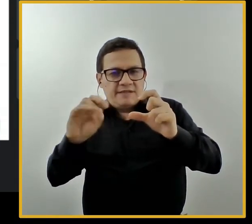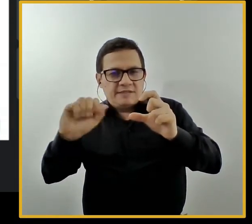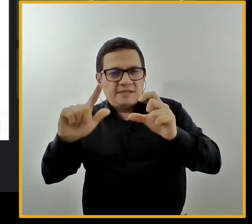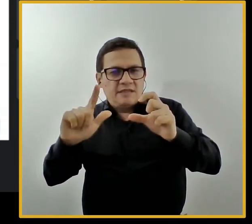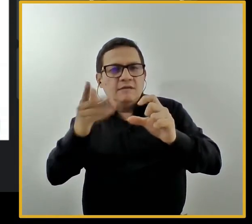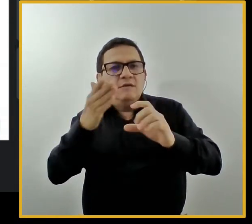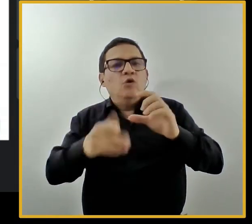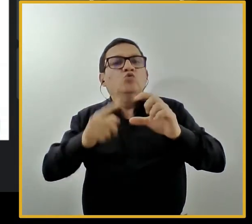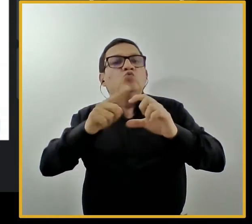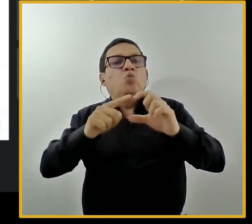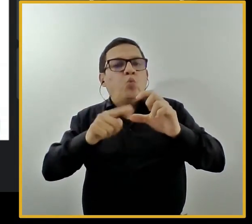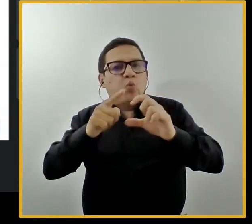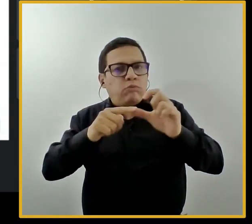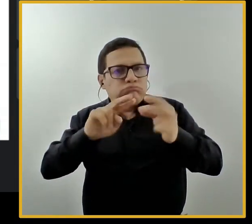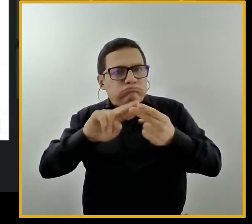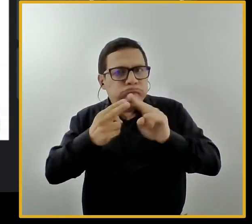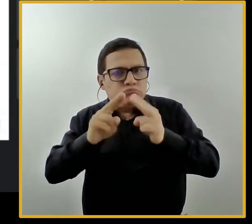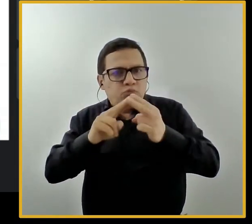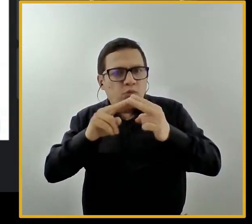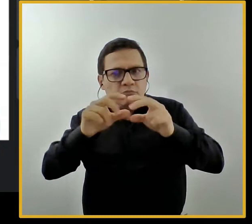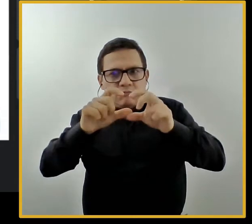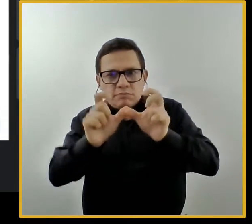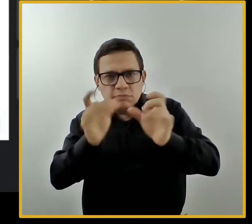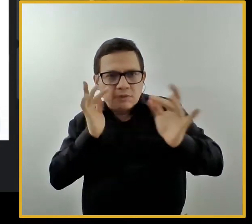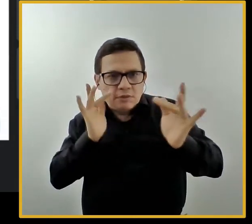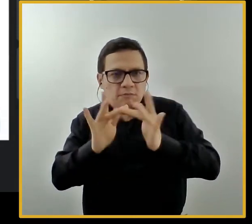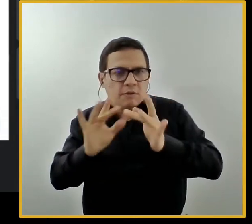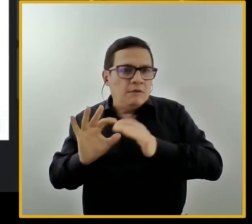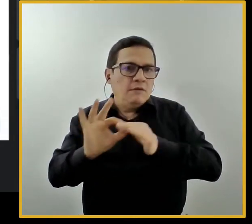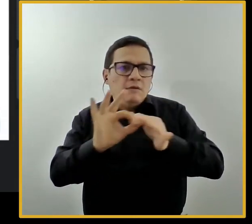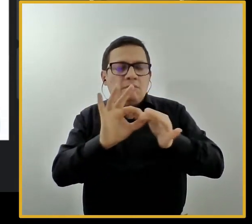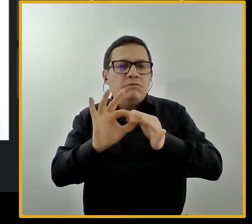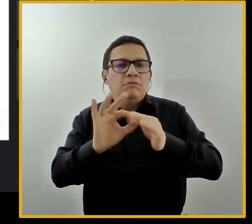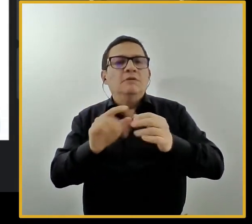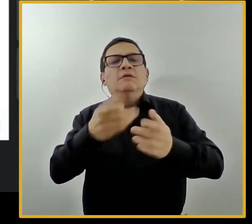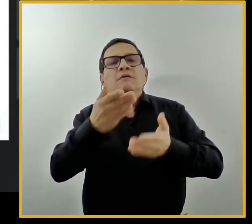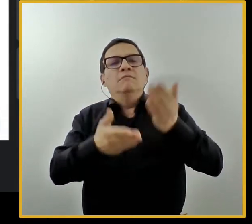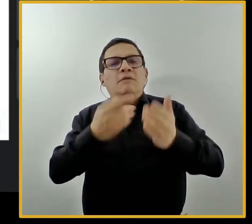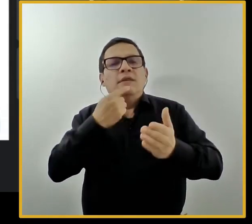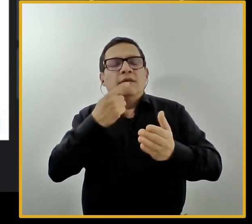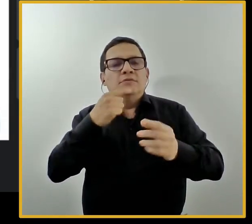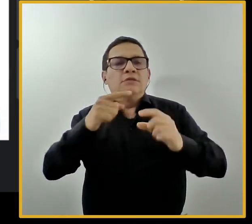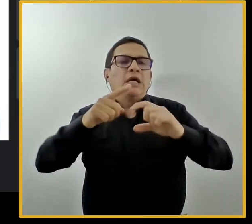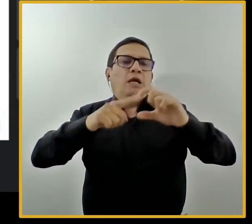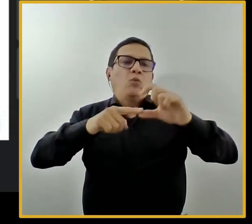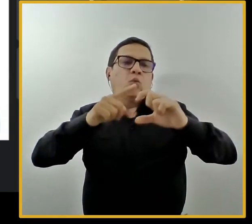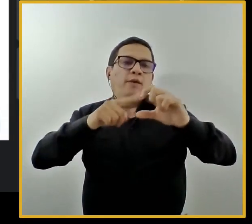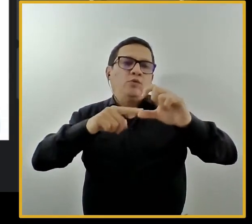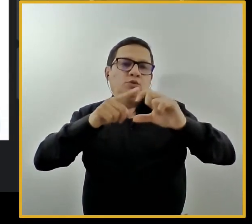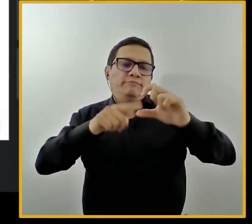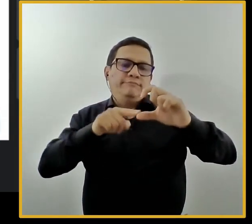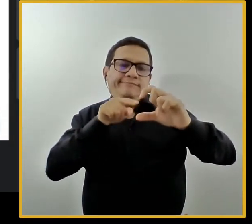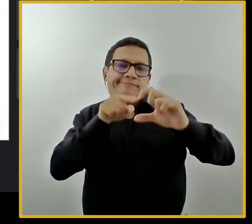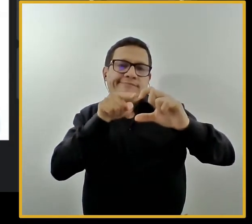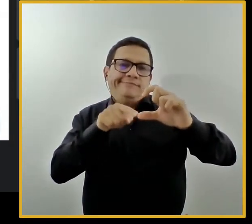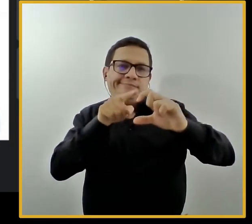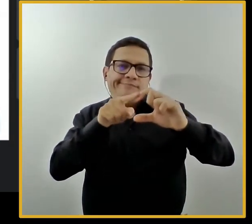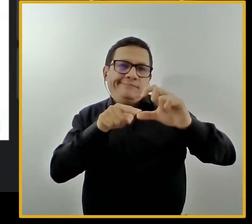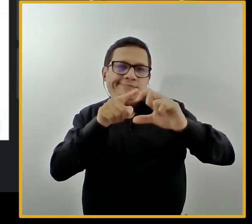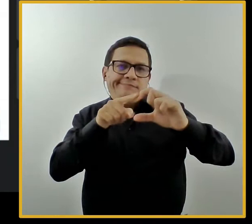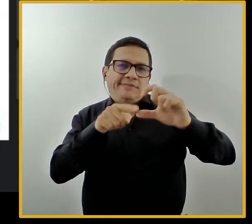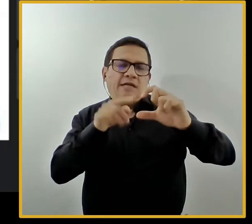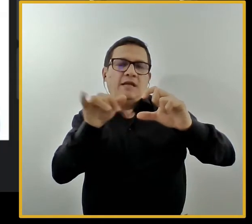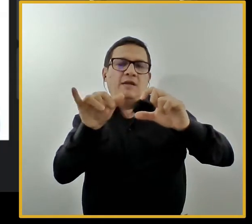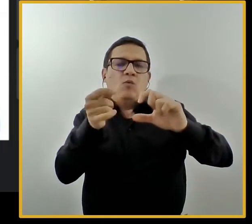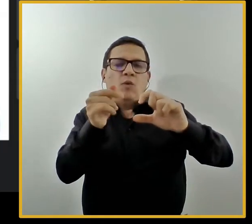una ecuación que relaciona una función. Recordemos que cuando nosotros hablamos de una ecuación, estamos hablando de